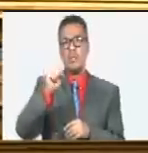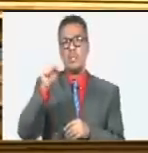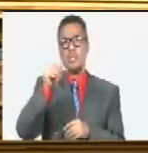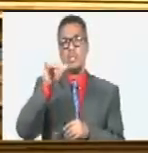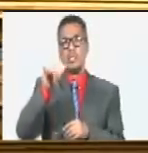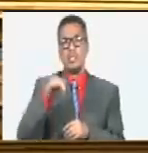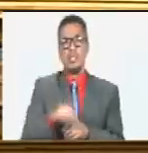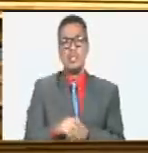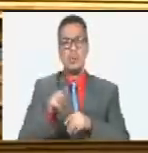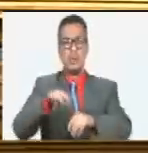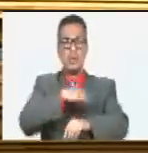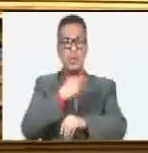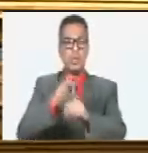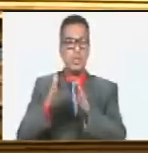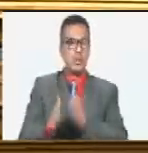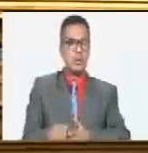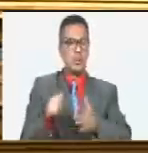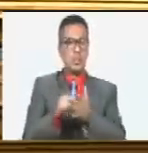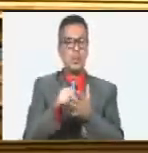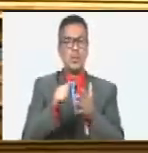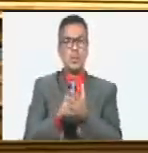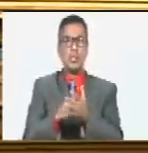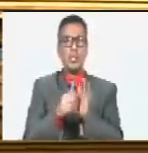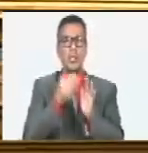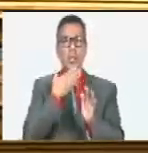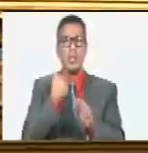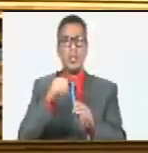músicas que batió el récord Guinness de la orquesta